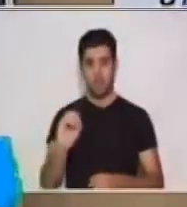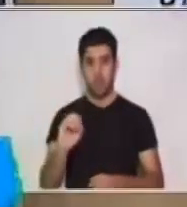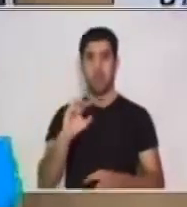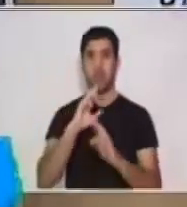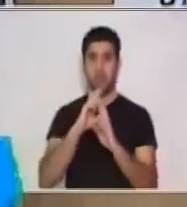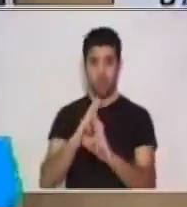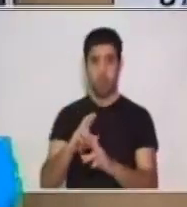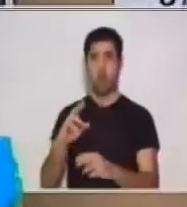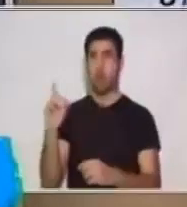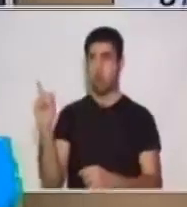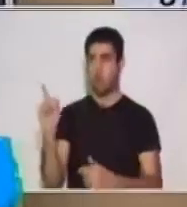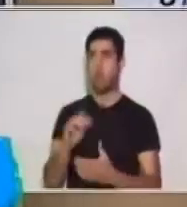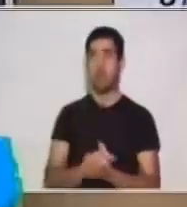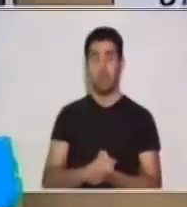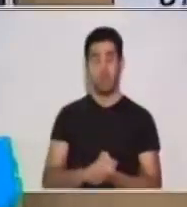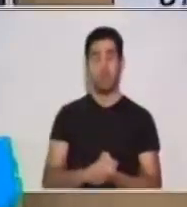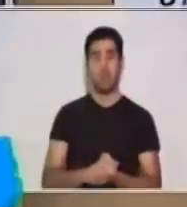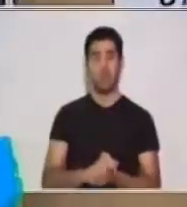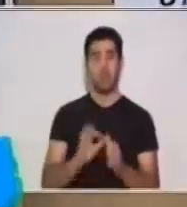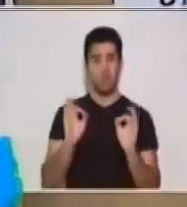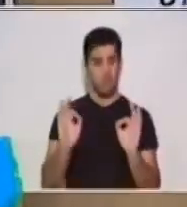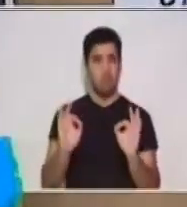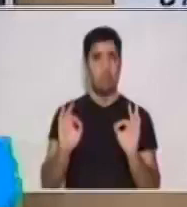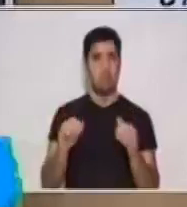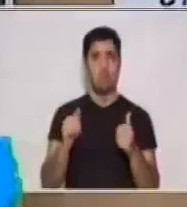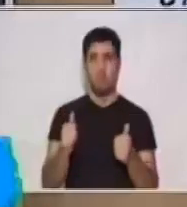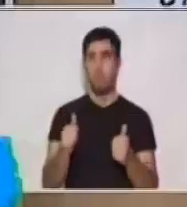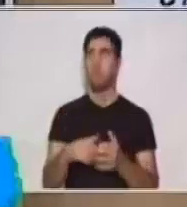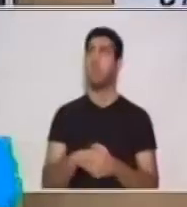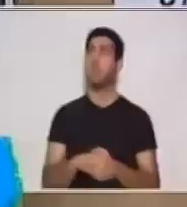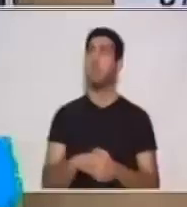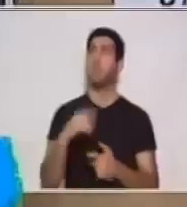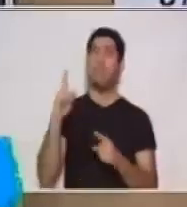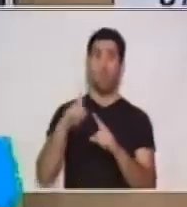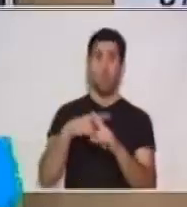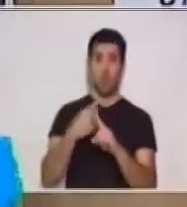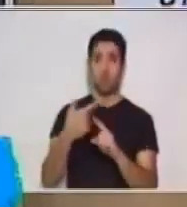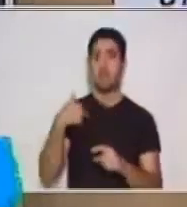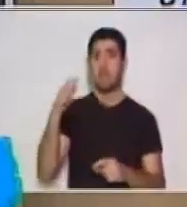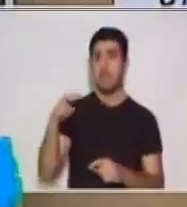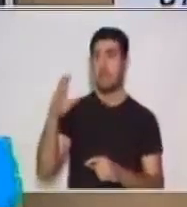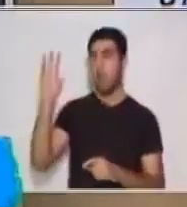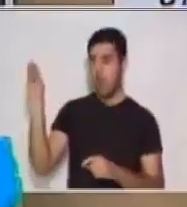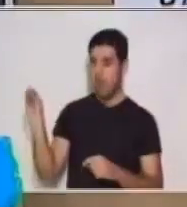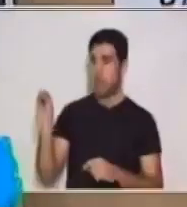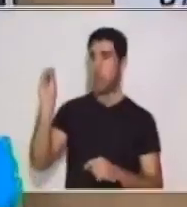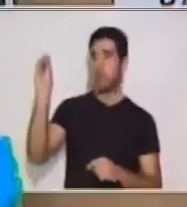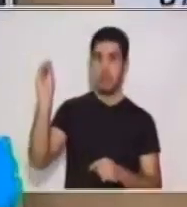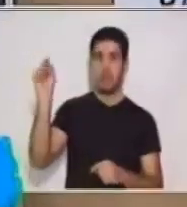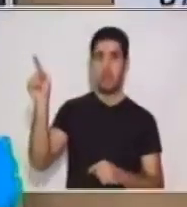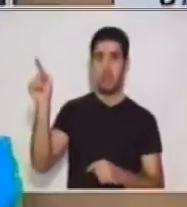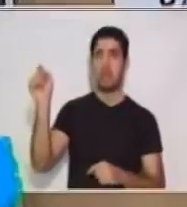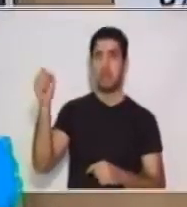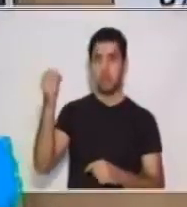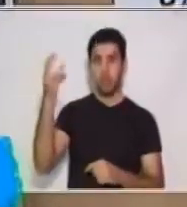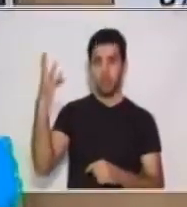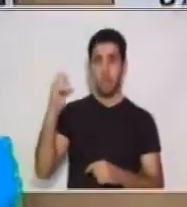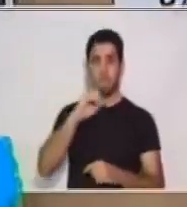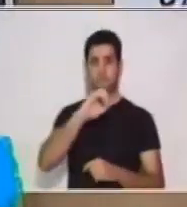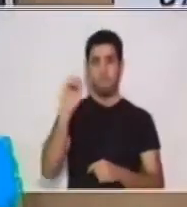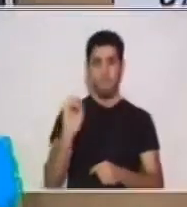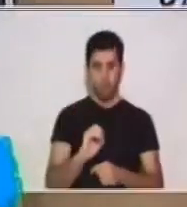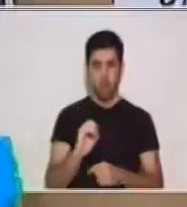Cuando la cantidad me representa un porcentaje, debo de colocarle el símbolo de por